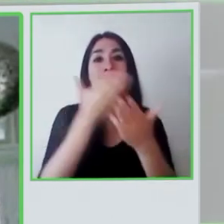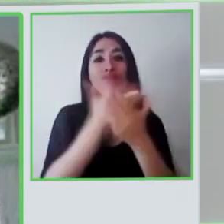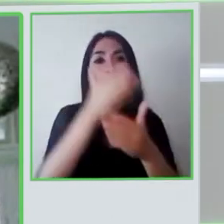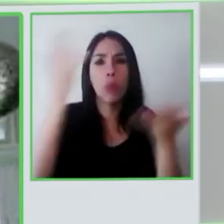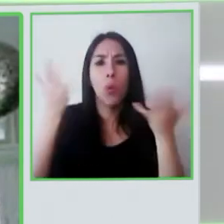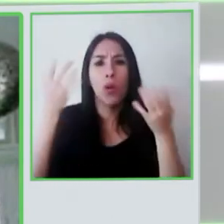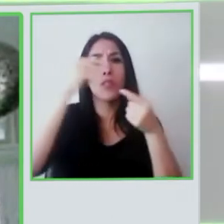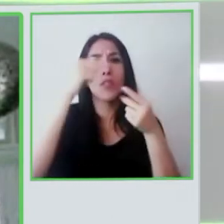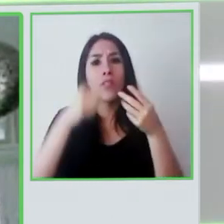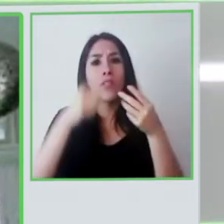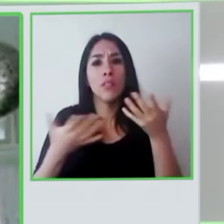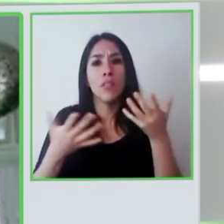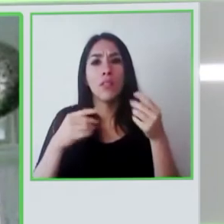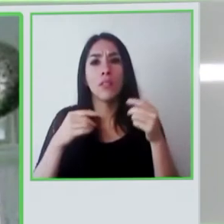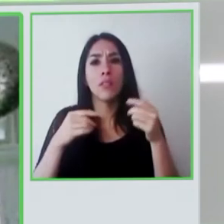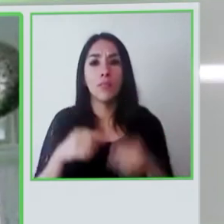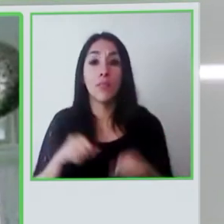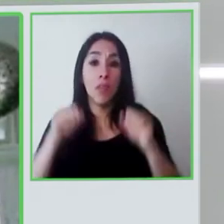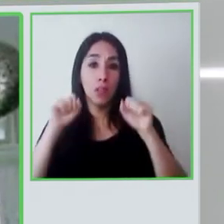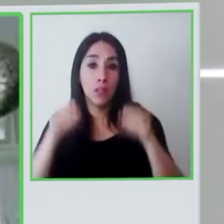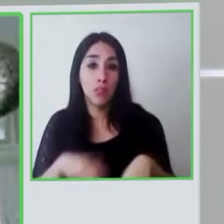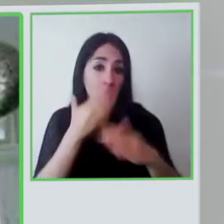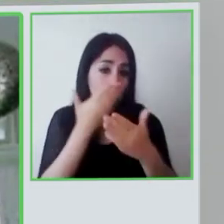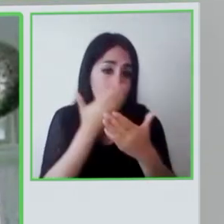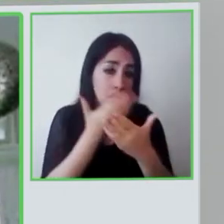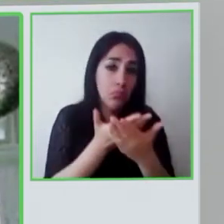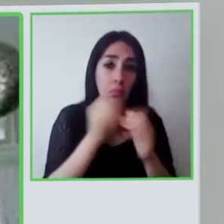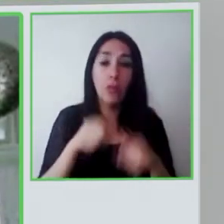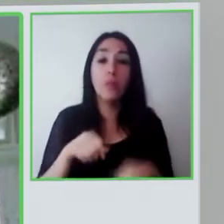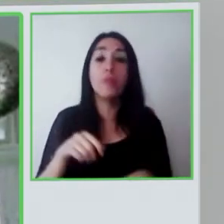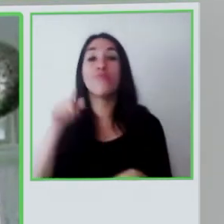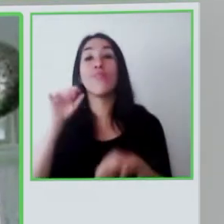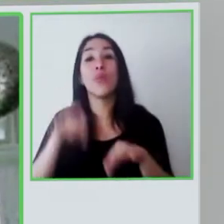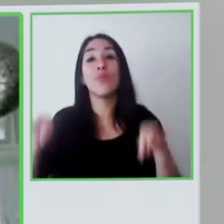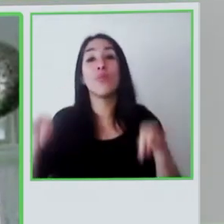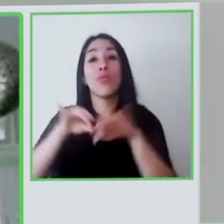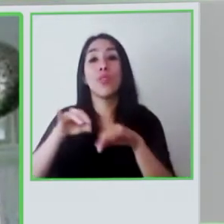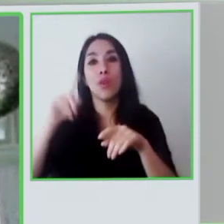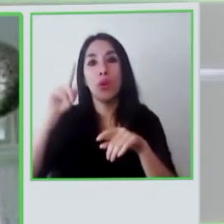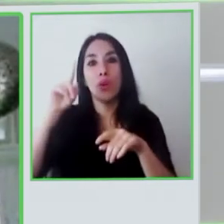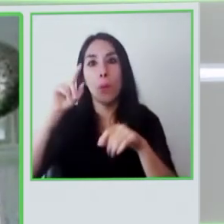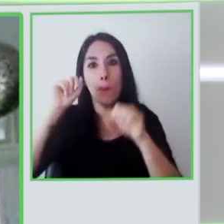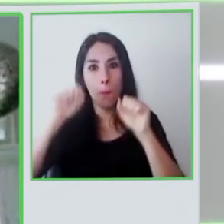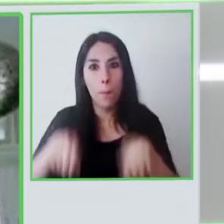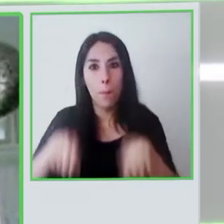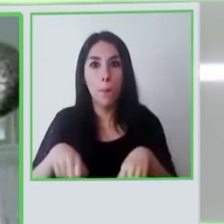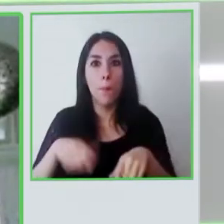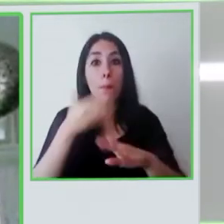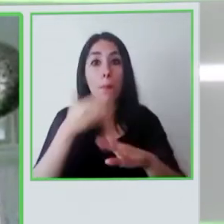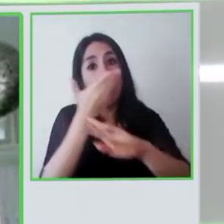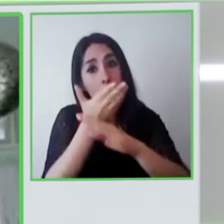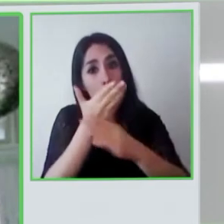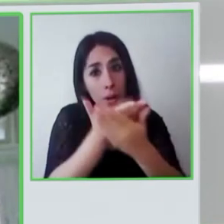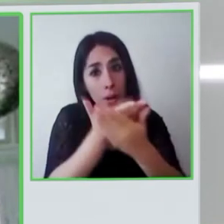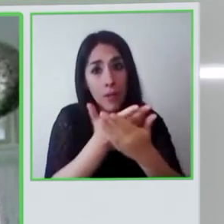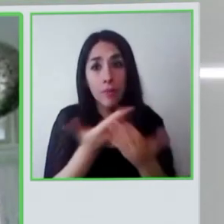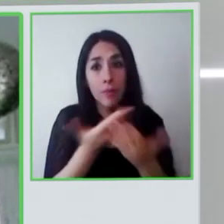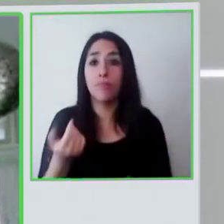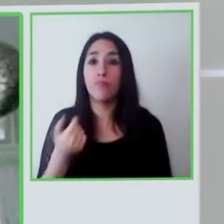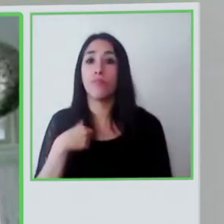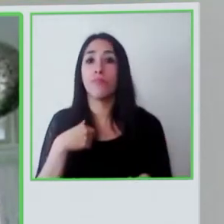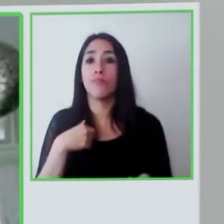cómo ser confiado como confiar en quiénes somos y en cómo es nuestro desempeño muchas veces